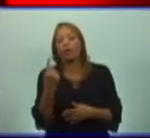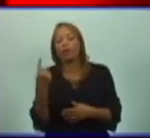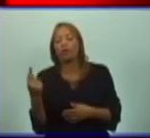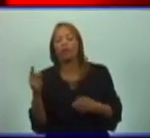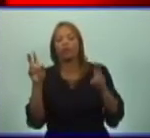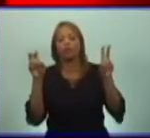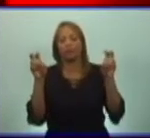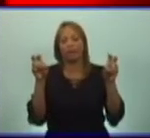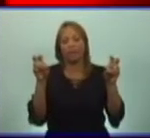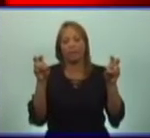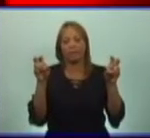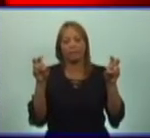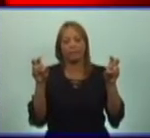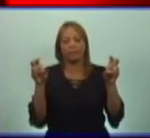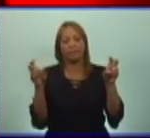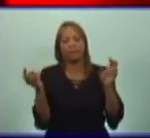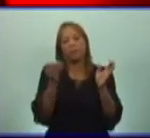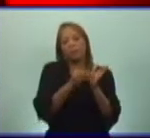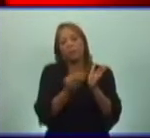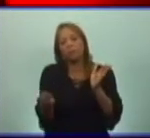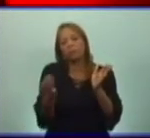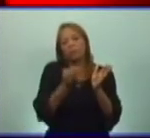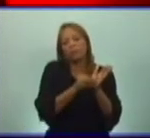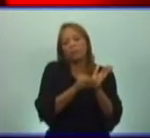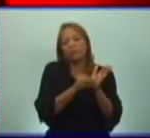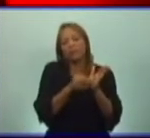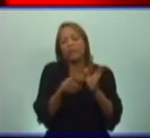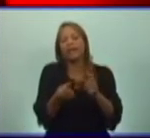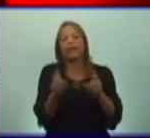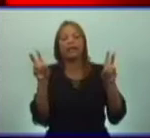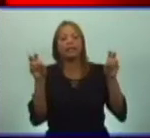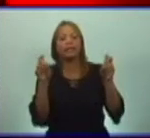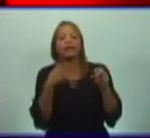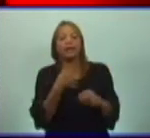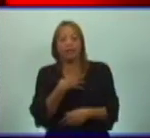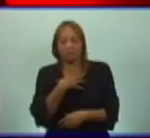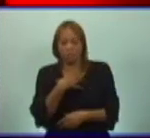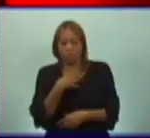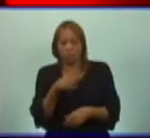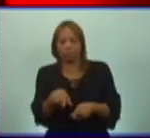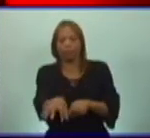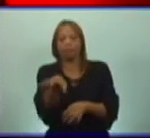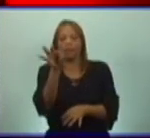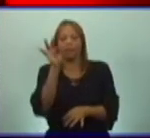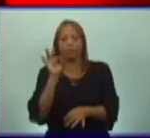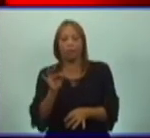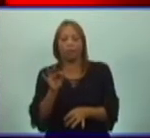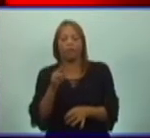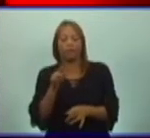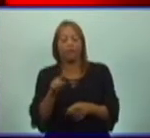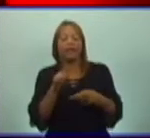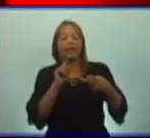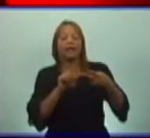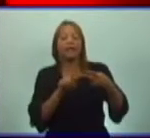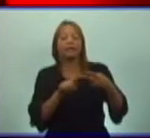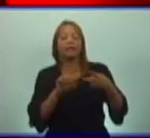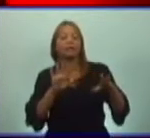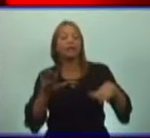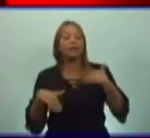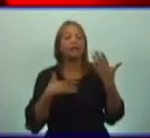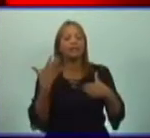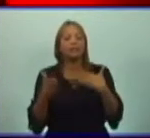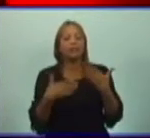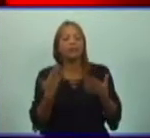los temas. Ustedes los pondrán del tema que seleccionen. La segunda actividad va